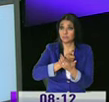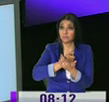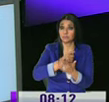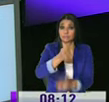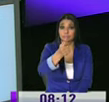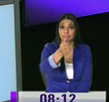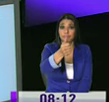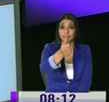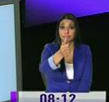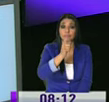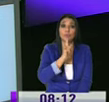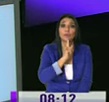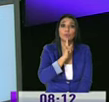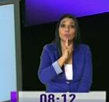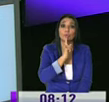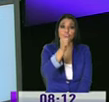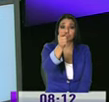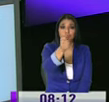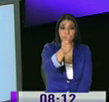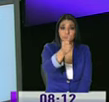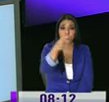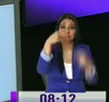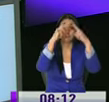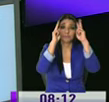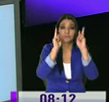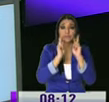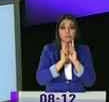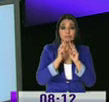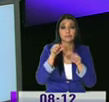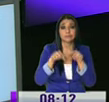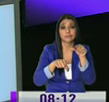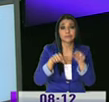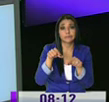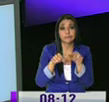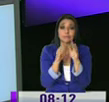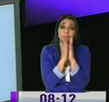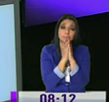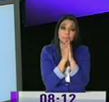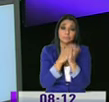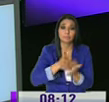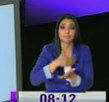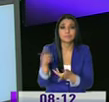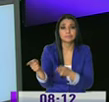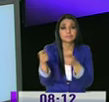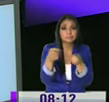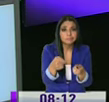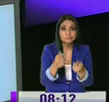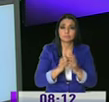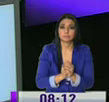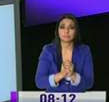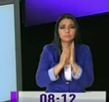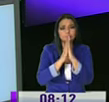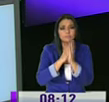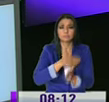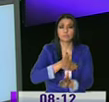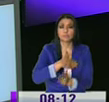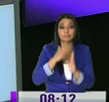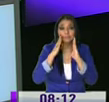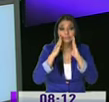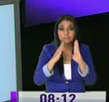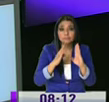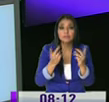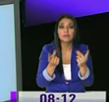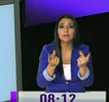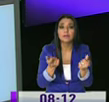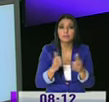a ver si la virgencita del 15 autoridades que le corresponde de tránsito en el sector tengan la amabilidad atienden les